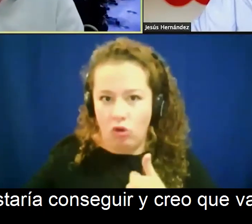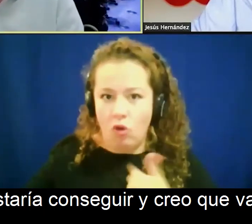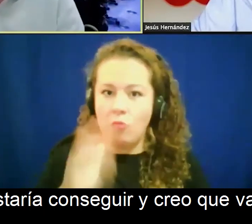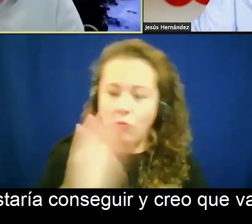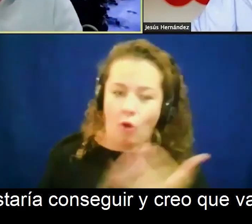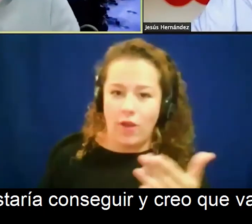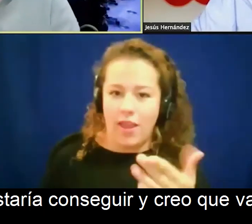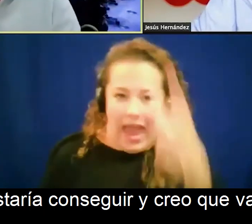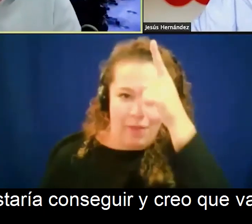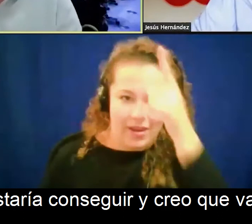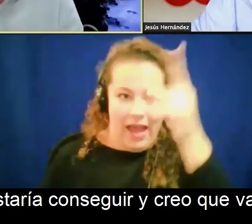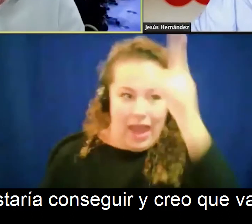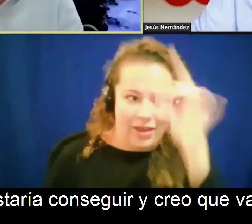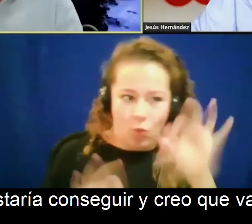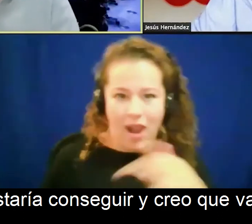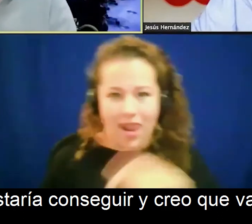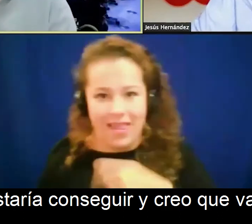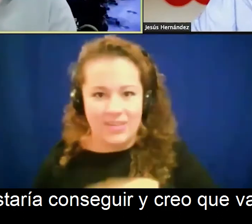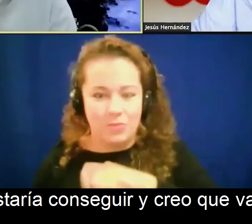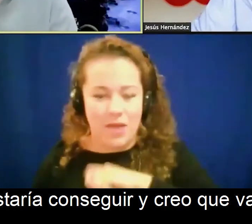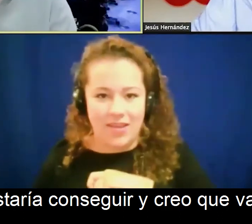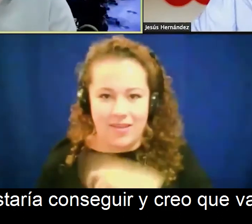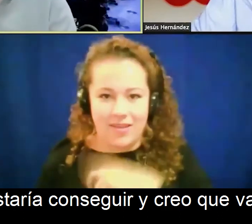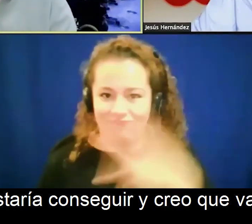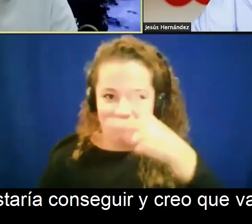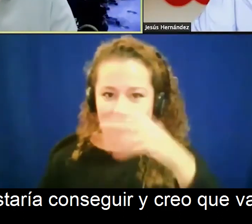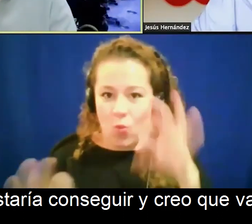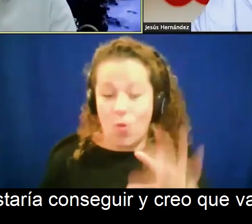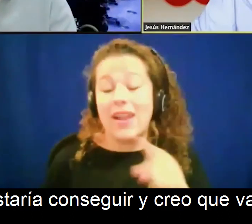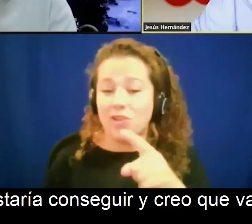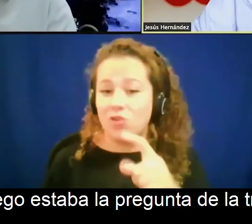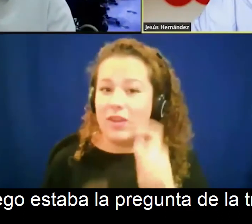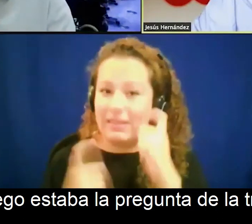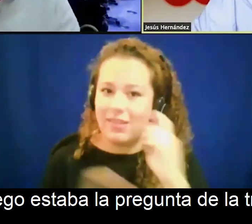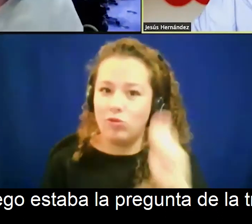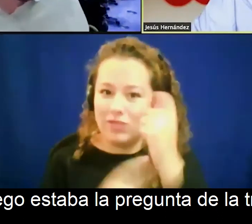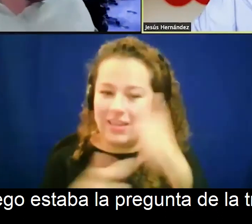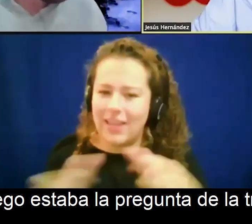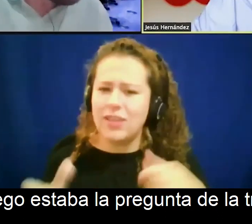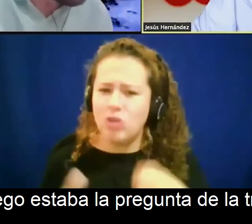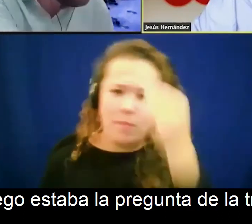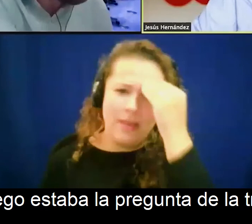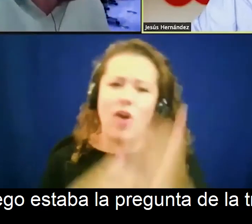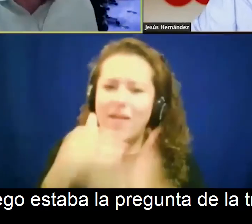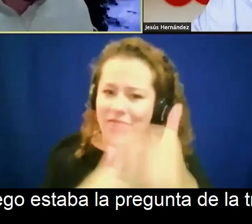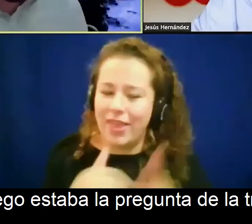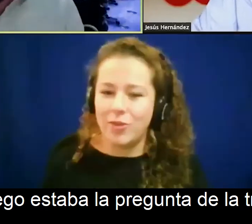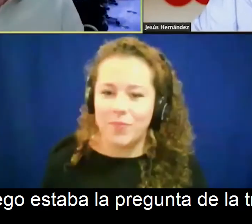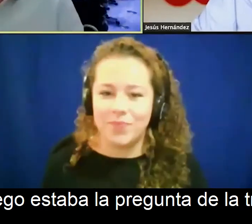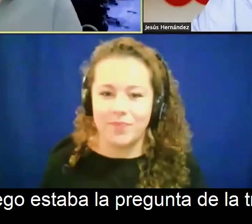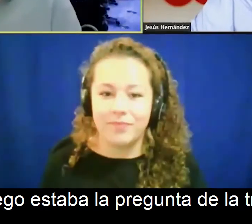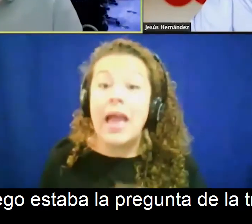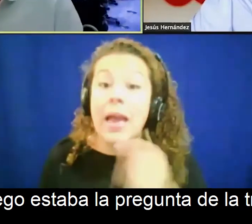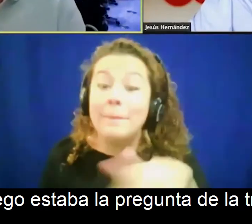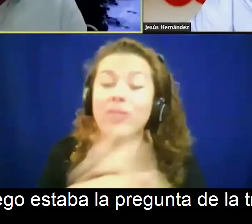nos gustaría conseguir con esta tarjeta y yo creo que vamos a ir avanzando bien en esto. Genial. Ay, perdona, y luego estaba la La pregunta de triple A. la